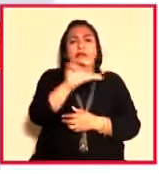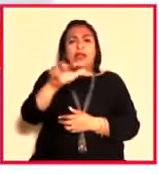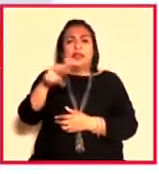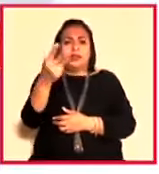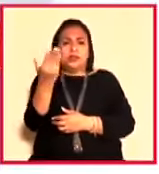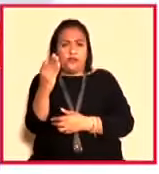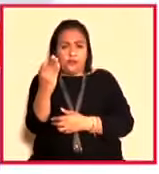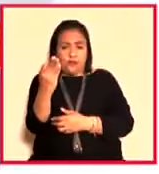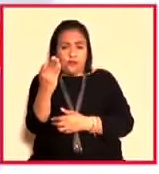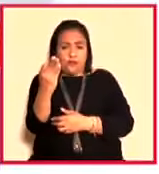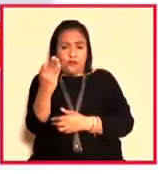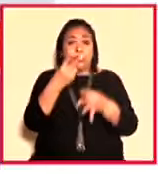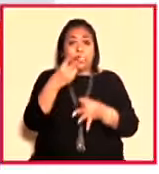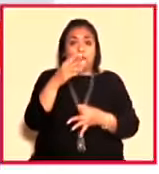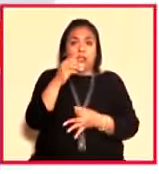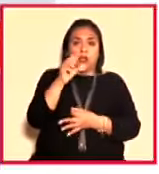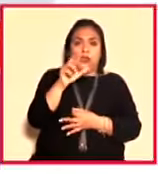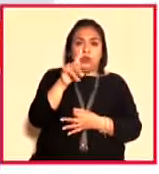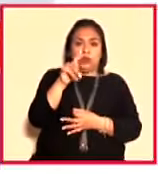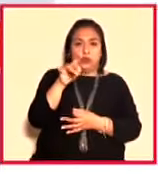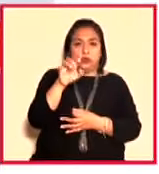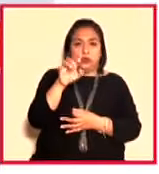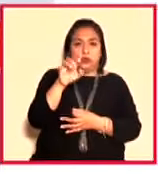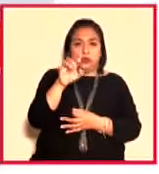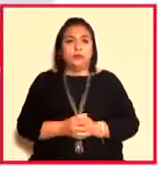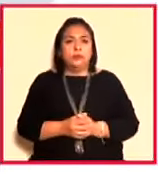Noticias 22, Óscar Cortés.